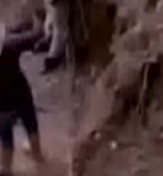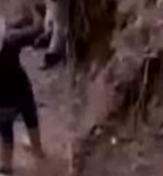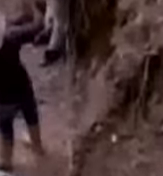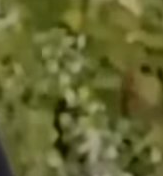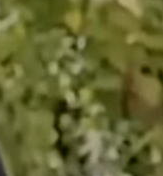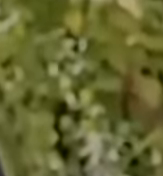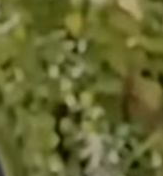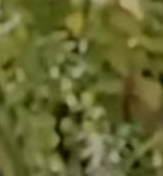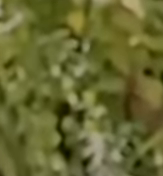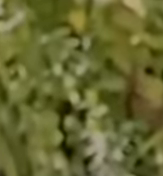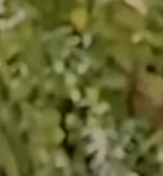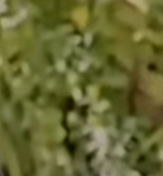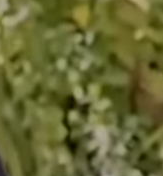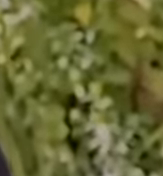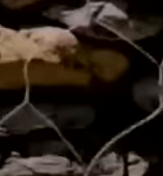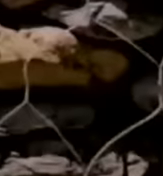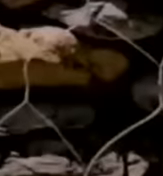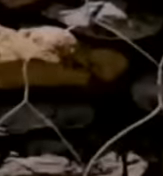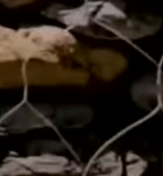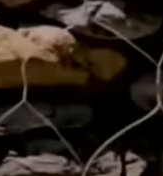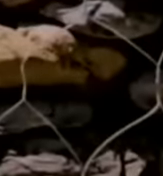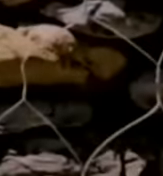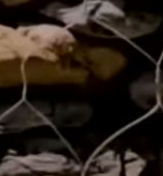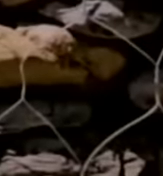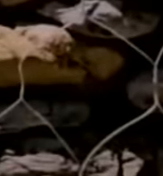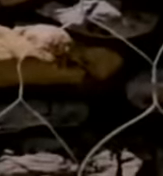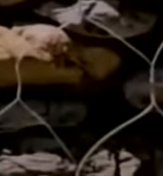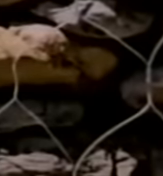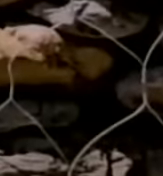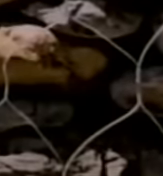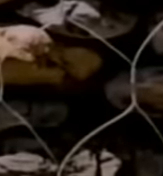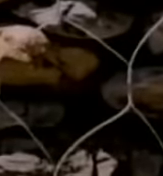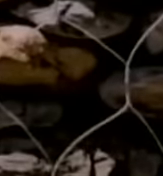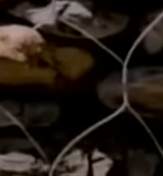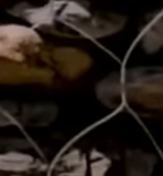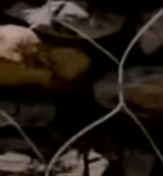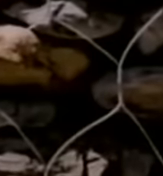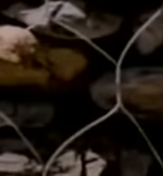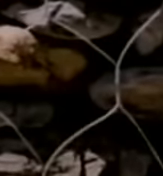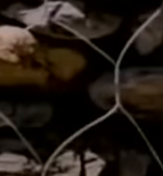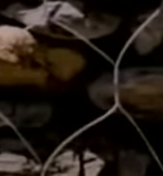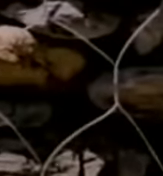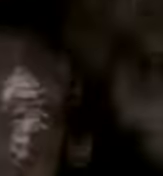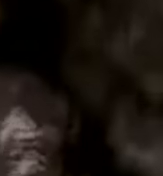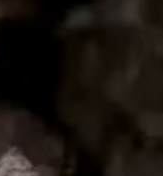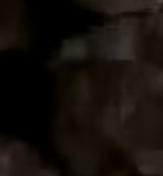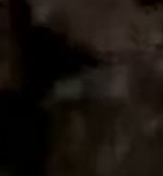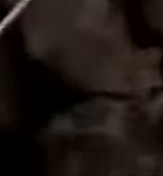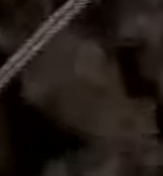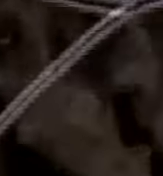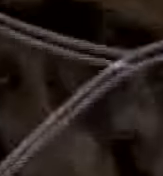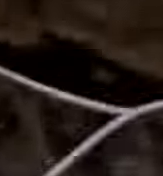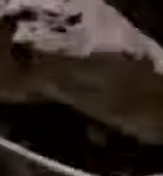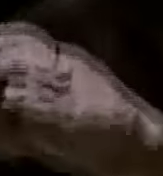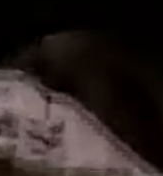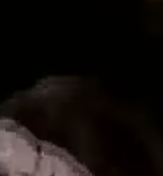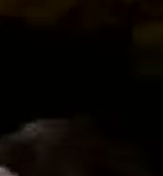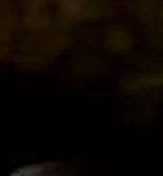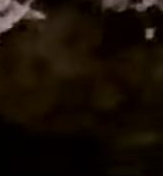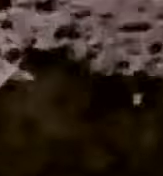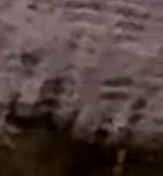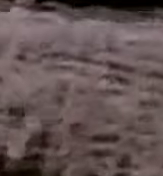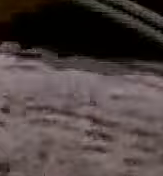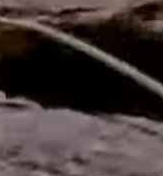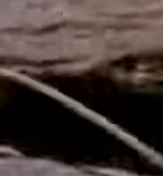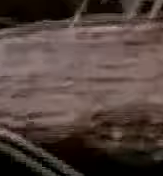involucrados y bueno, se hizo posible. Cuando nosotros vemos acá en el municipio de Zamora, el alcalde que